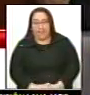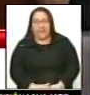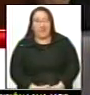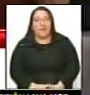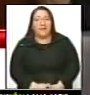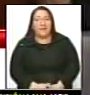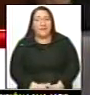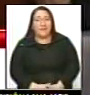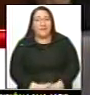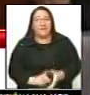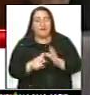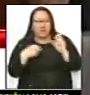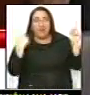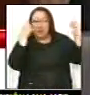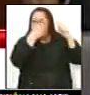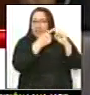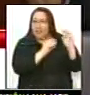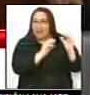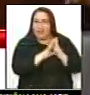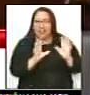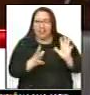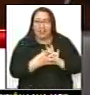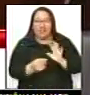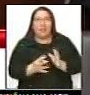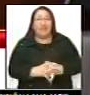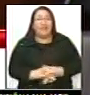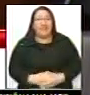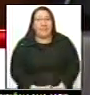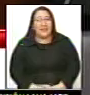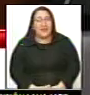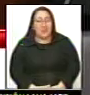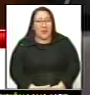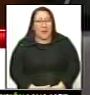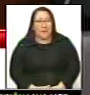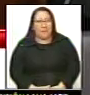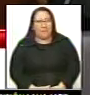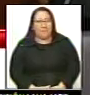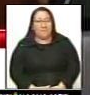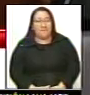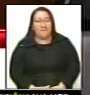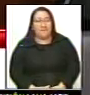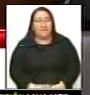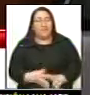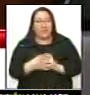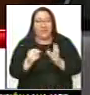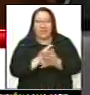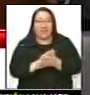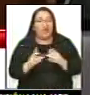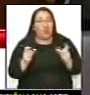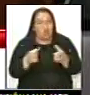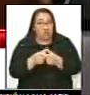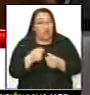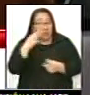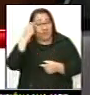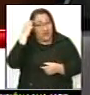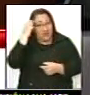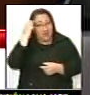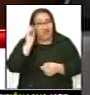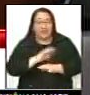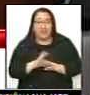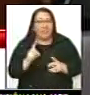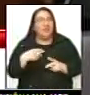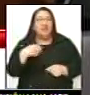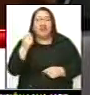perfectamente. Sin plagio, sin copia, nada. Bueno, presidente, acá es una comisión política, no